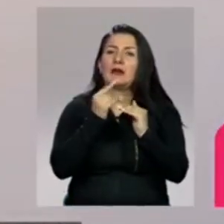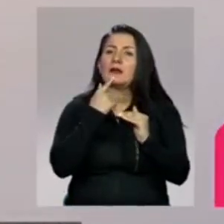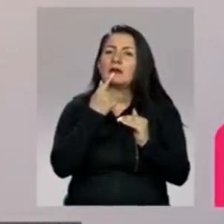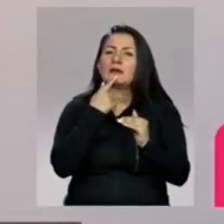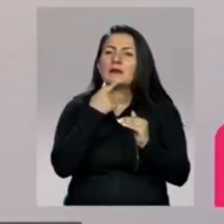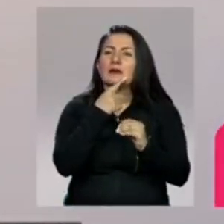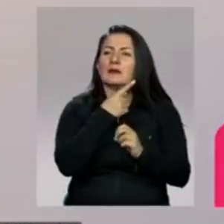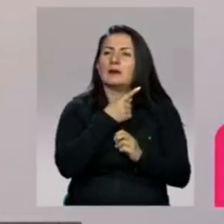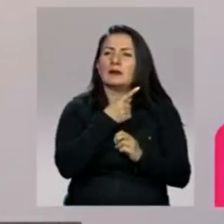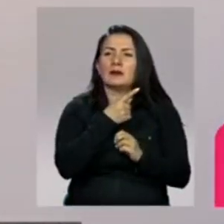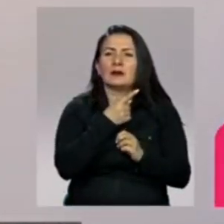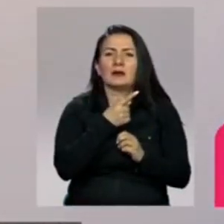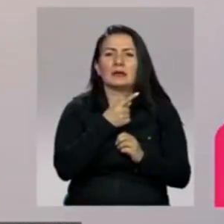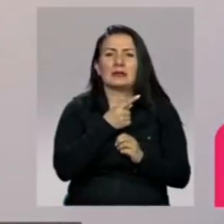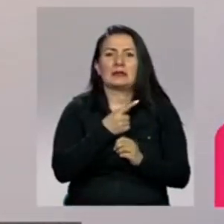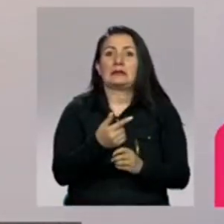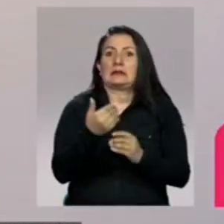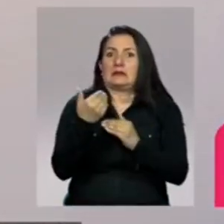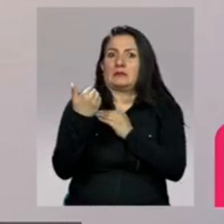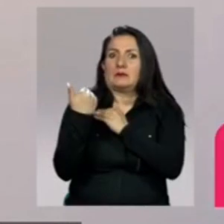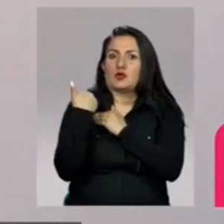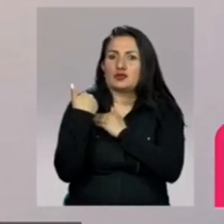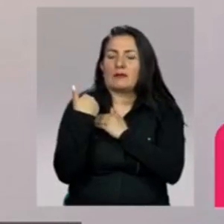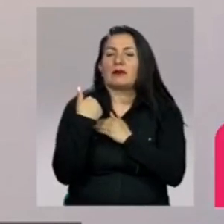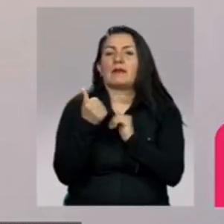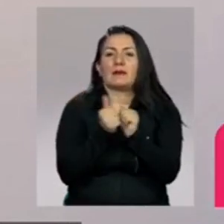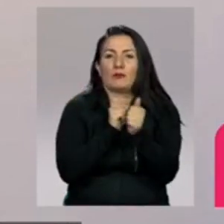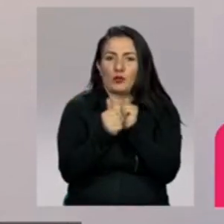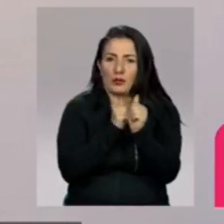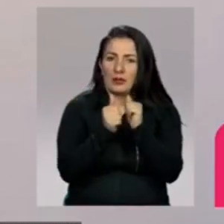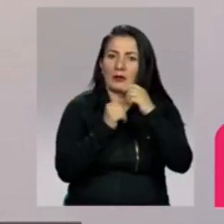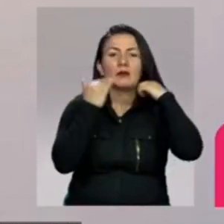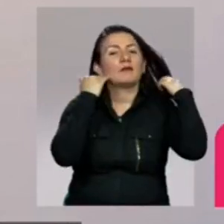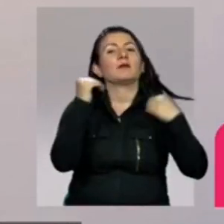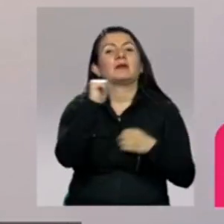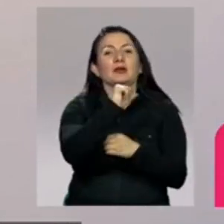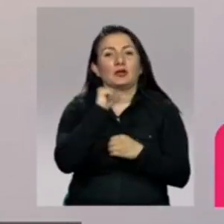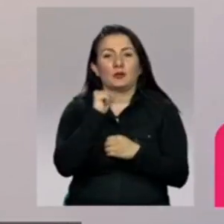Jean King, una gran referente del deporte femenino tenista,